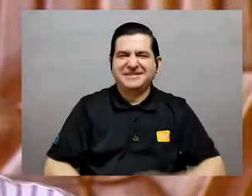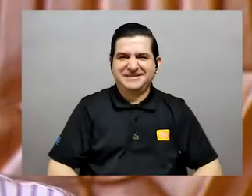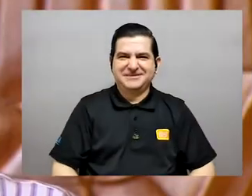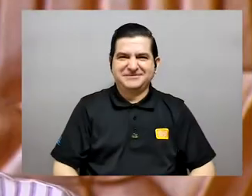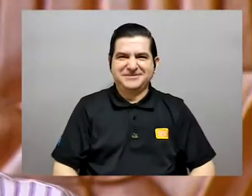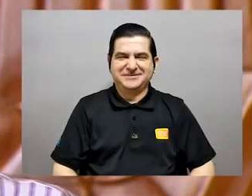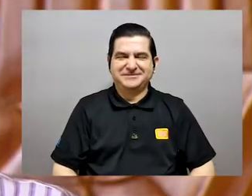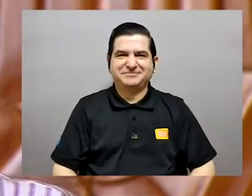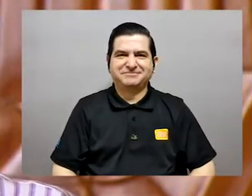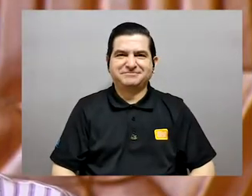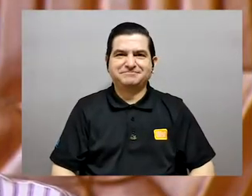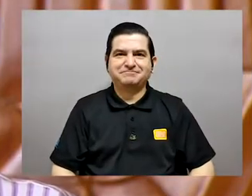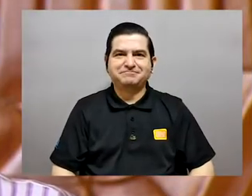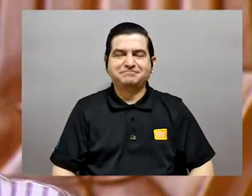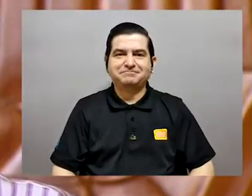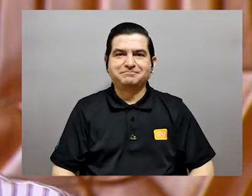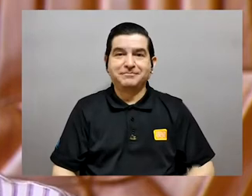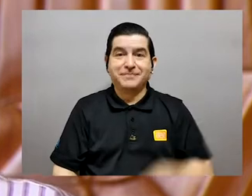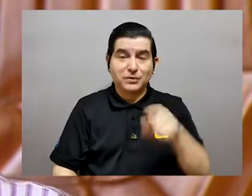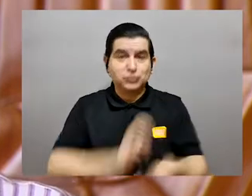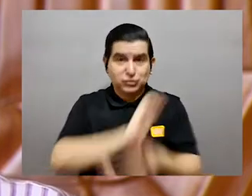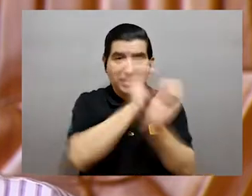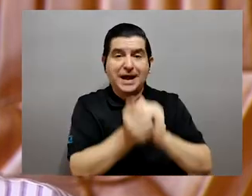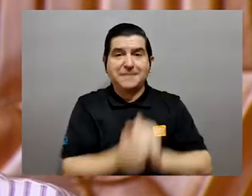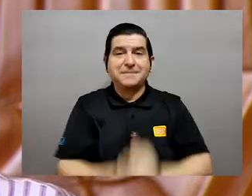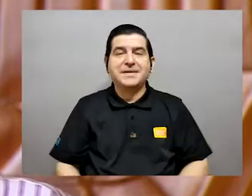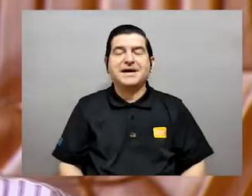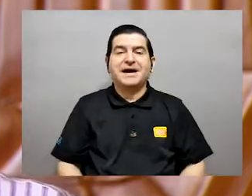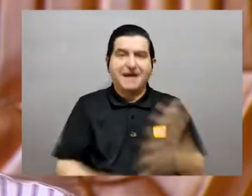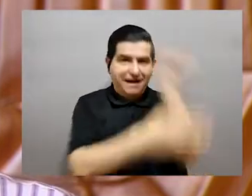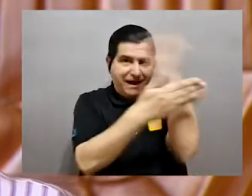74, en abril,